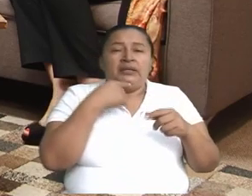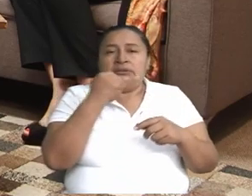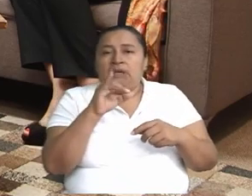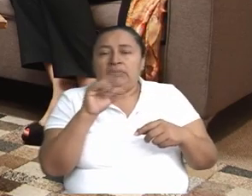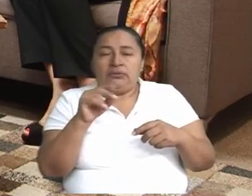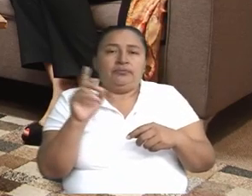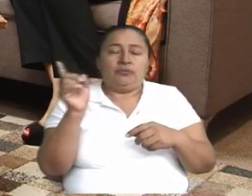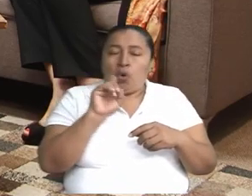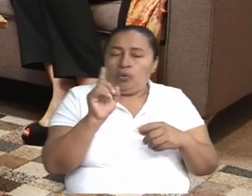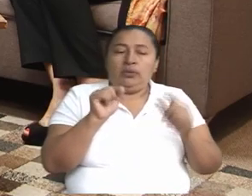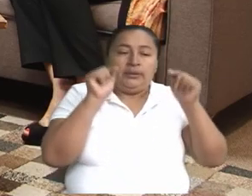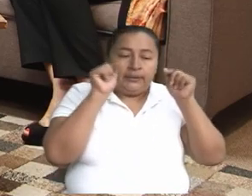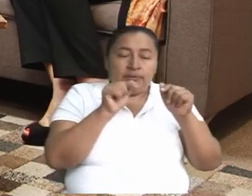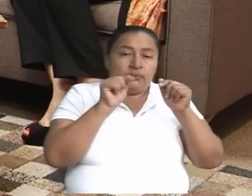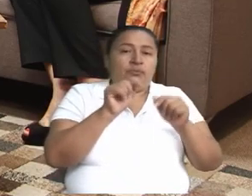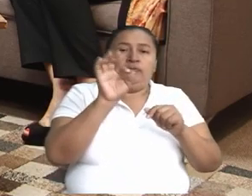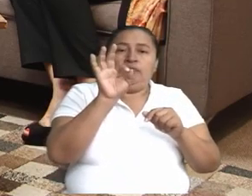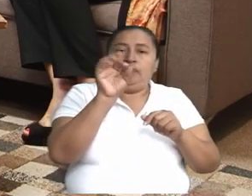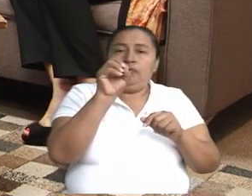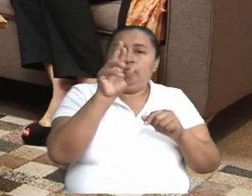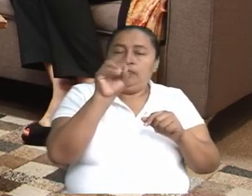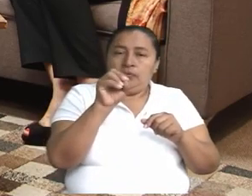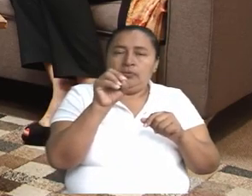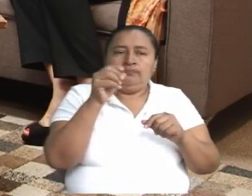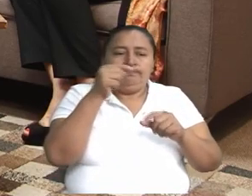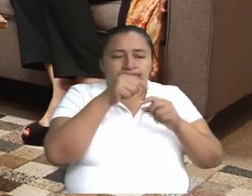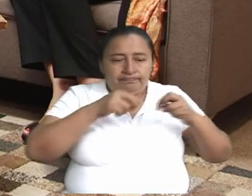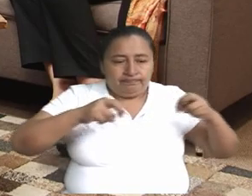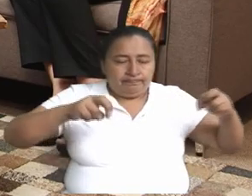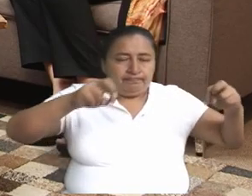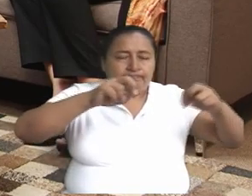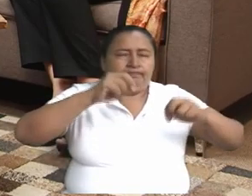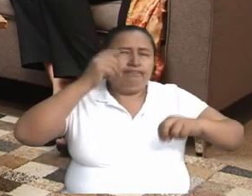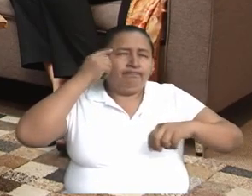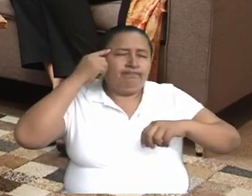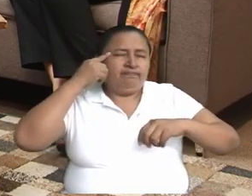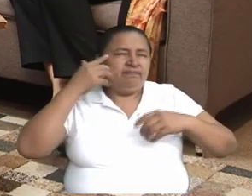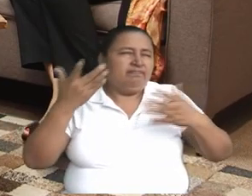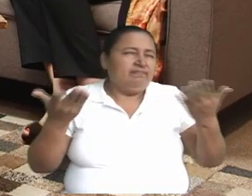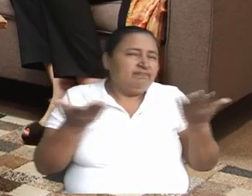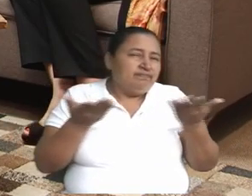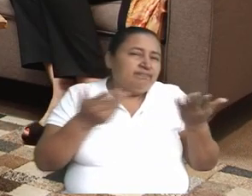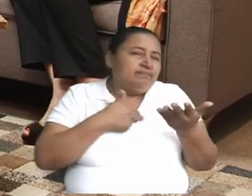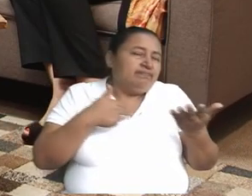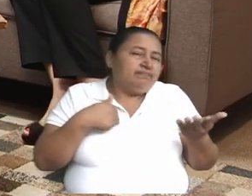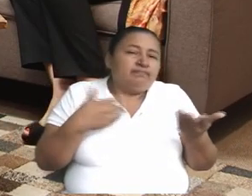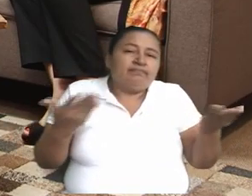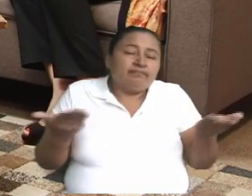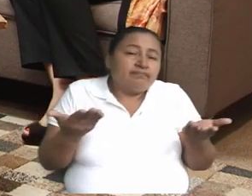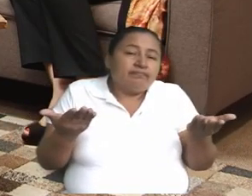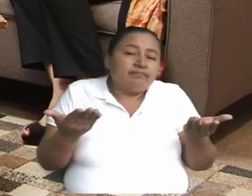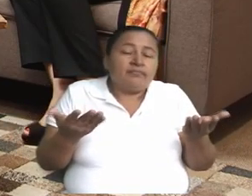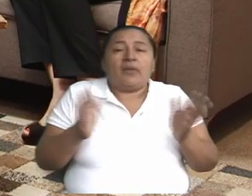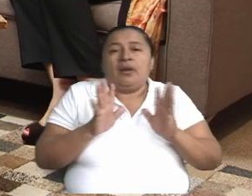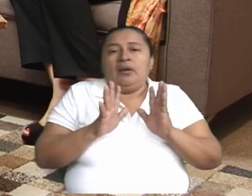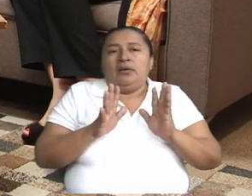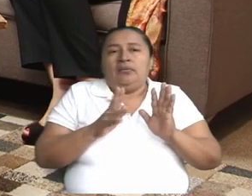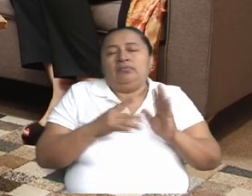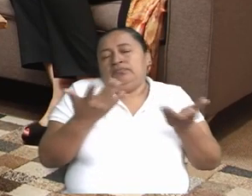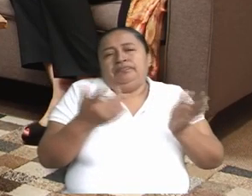de reflexión y de solidaridad. Son las dos armas. Es decir, ahorita estamos